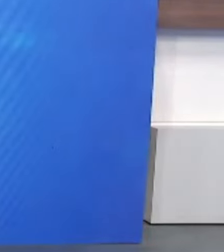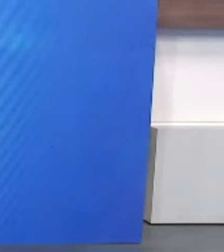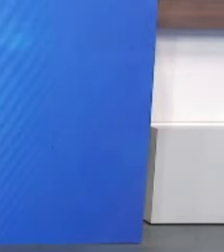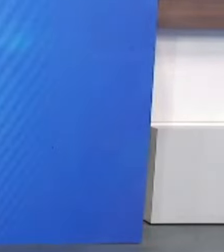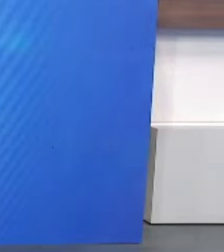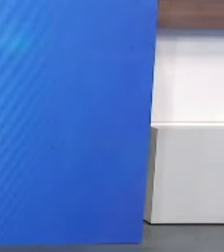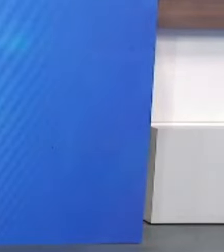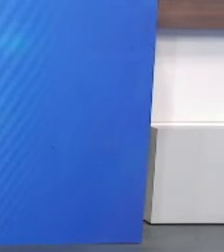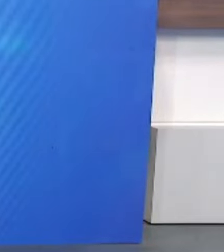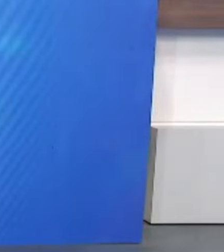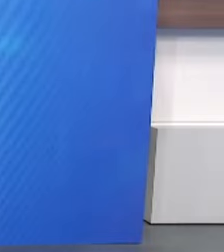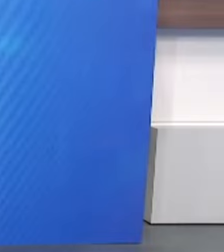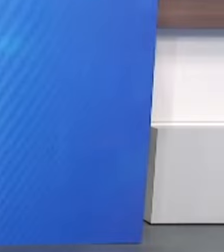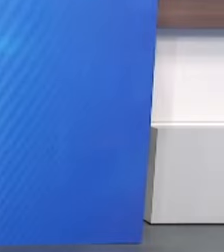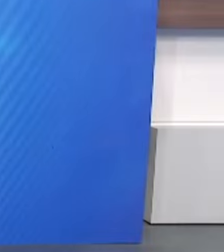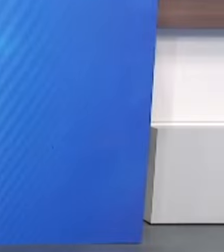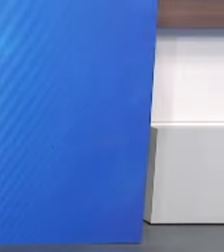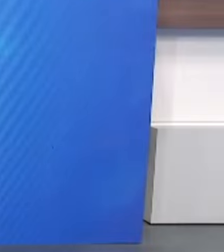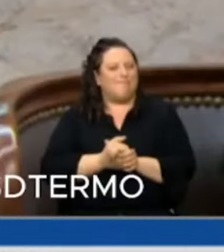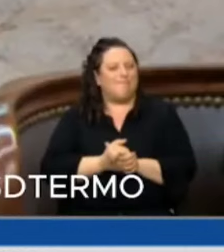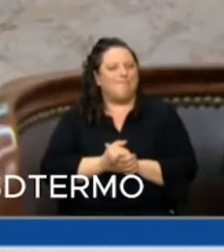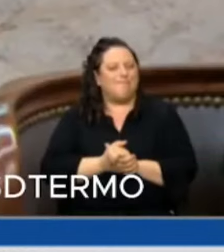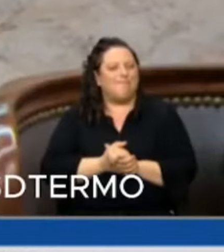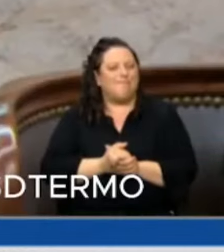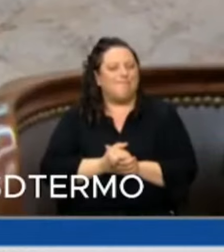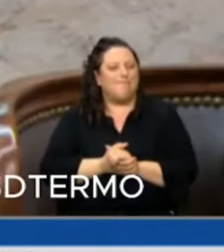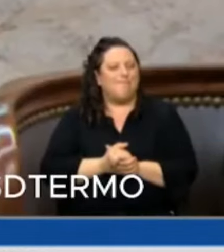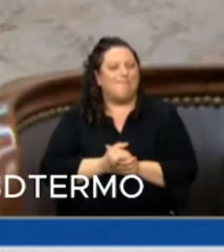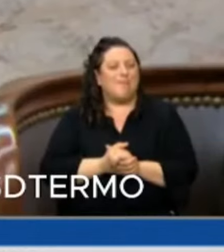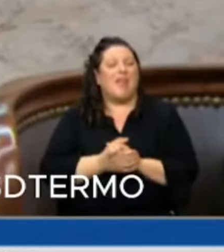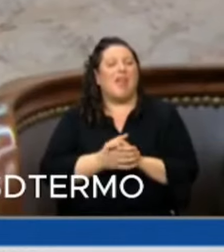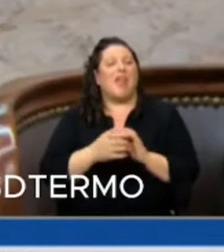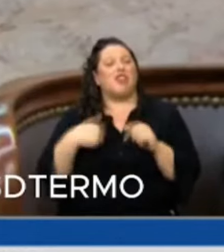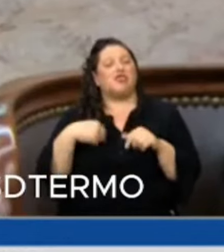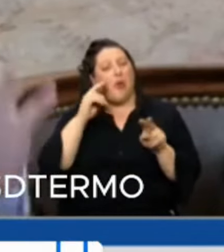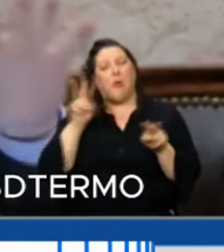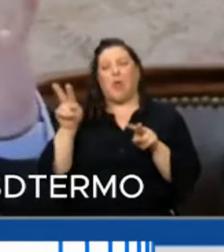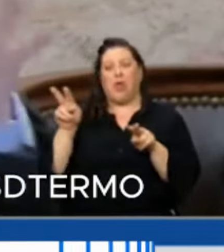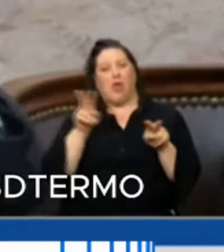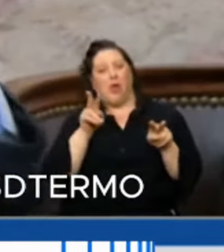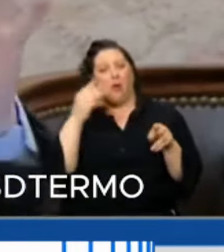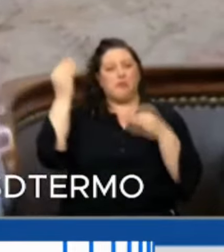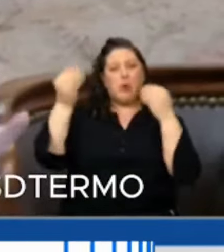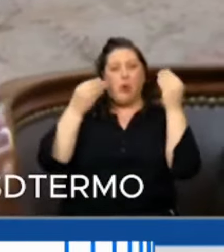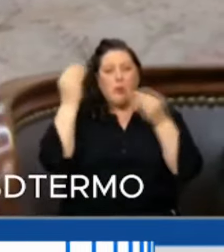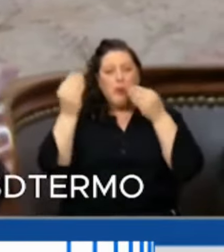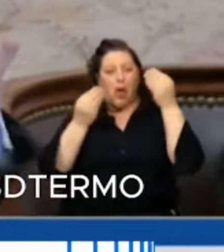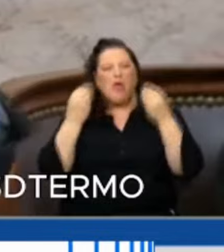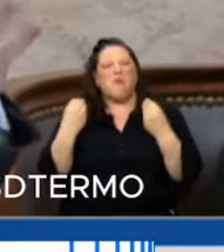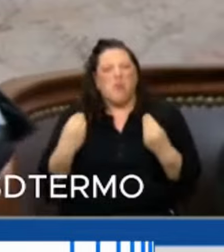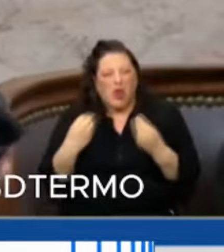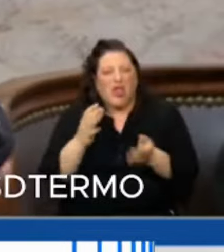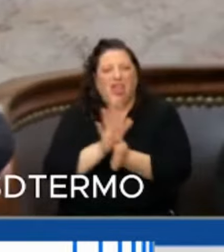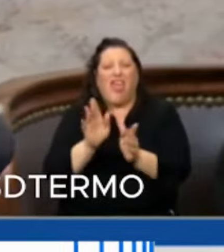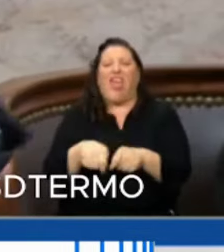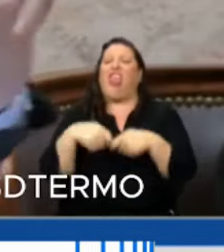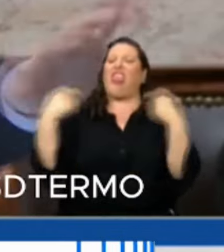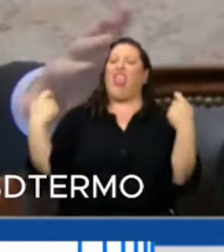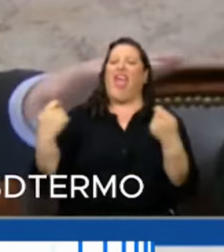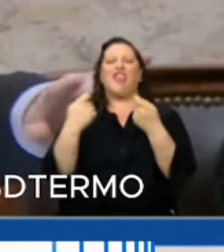acuerdo en ese momento. Mirá. A ver. Digamos, los veo tan preocupados, digamos, ¿por qué? Porque las tapas de diario no los quieren